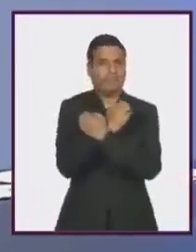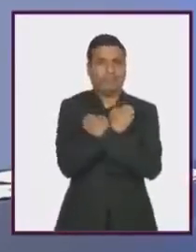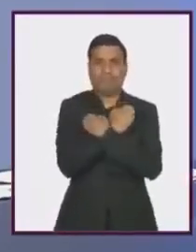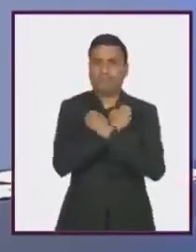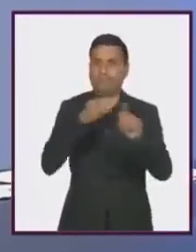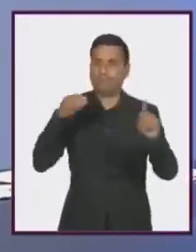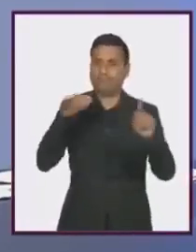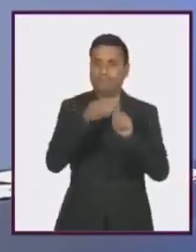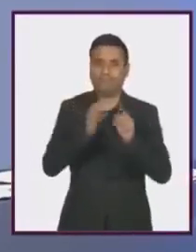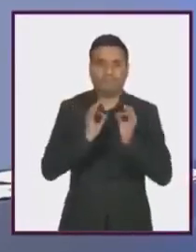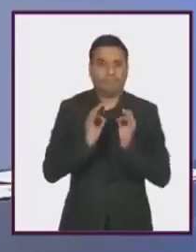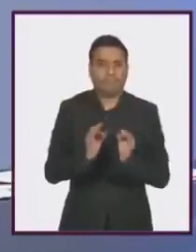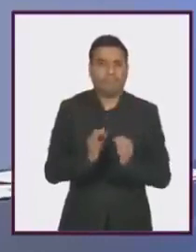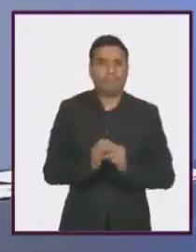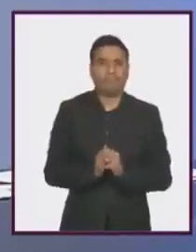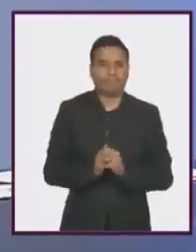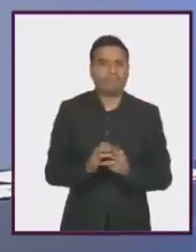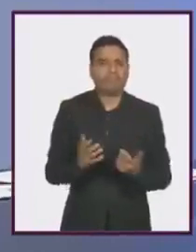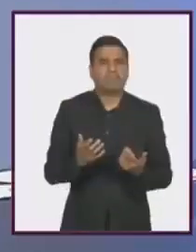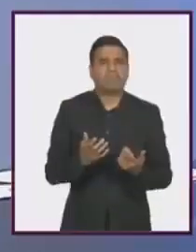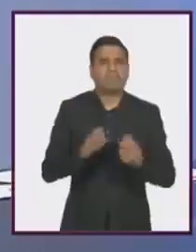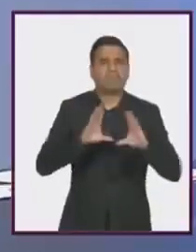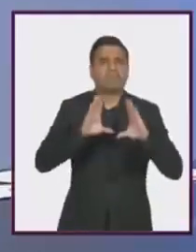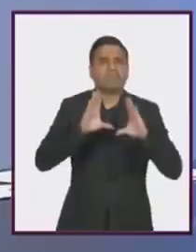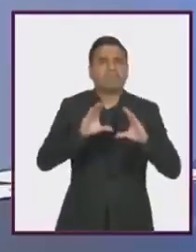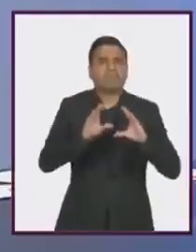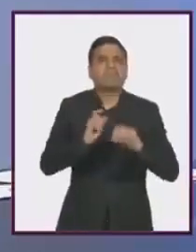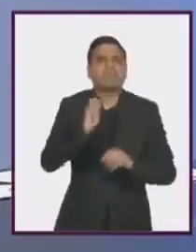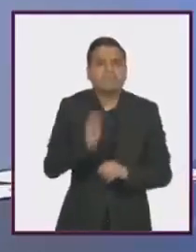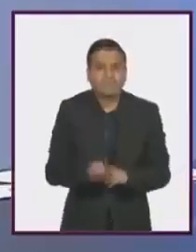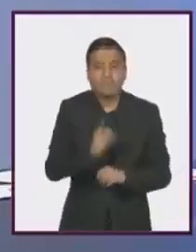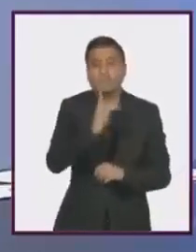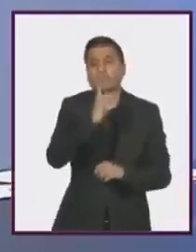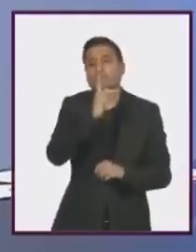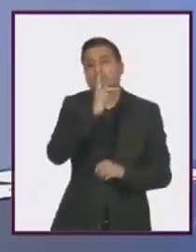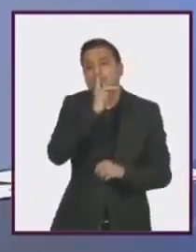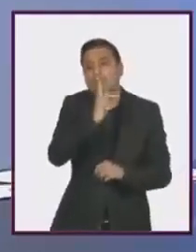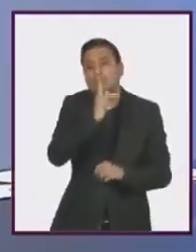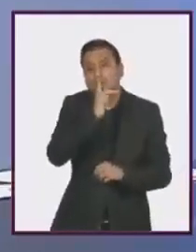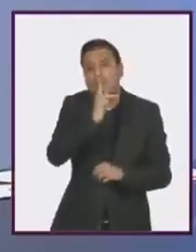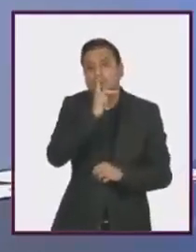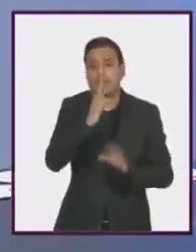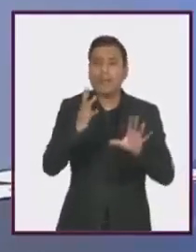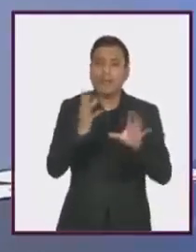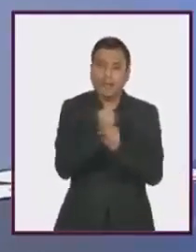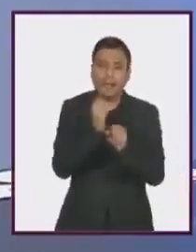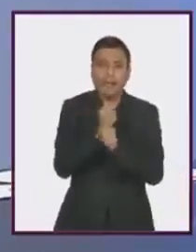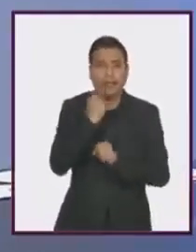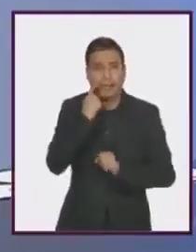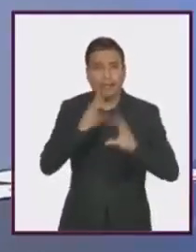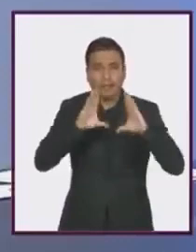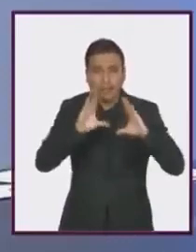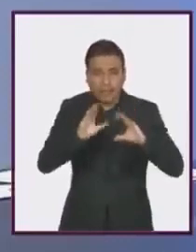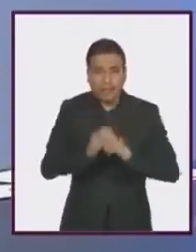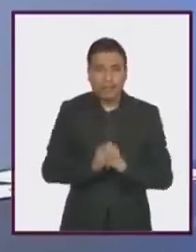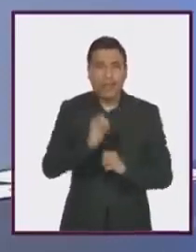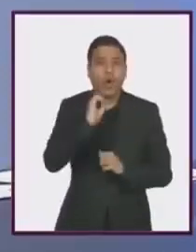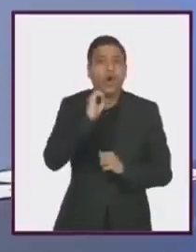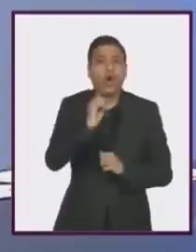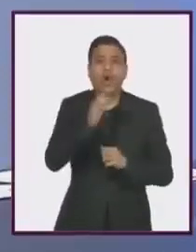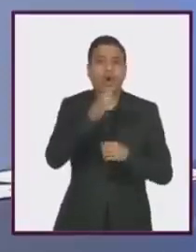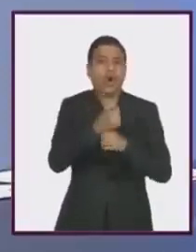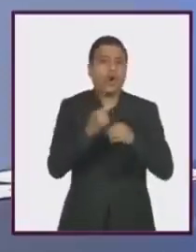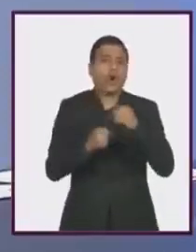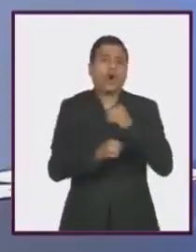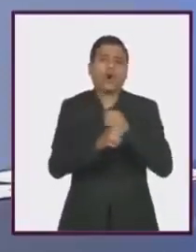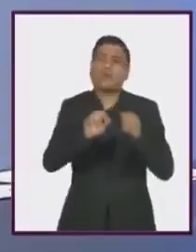de enseñar conceptos aislados, no se trata de enseñar procedimientos ajenos a la vida de nuestros